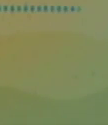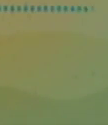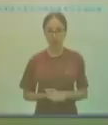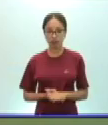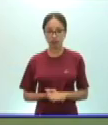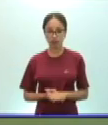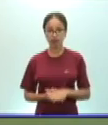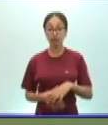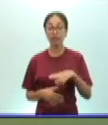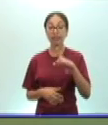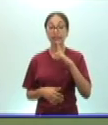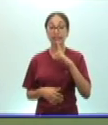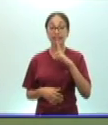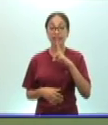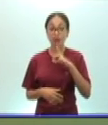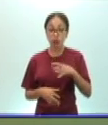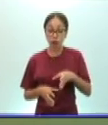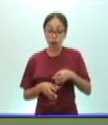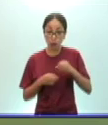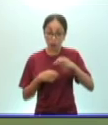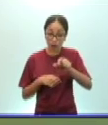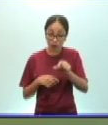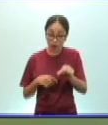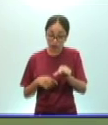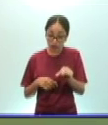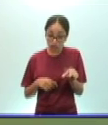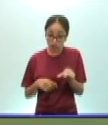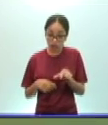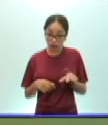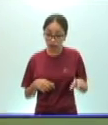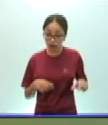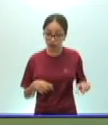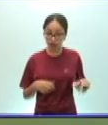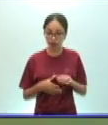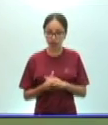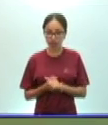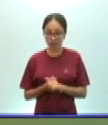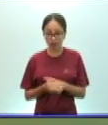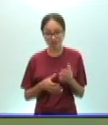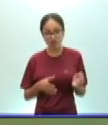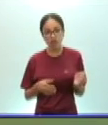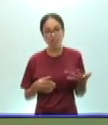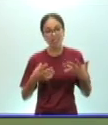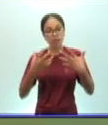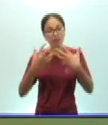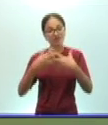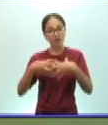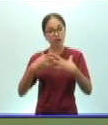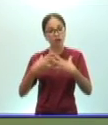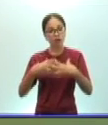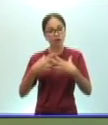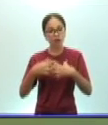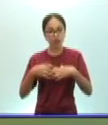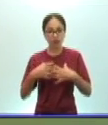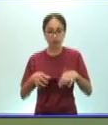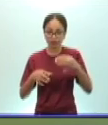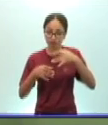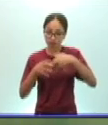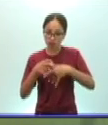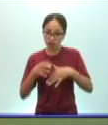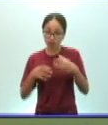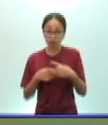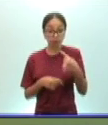El agua que tomamos del río, del lago o de los acuíferos es llevada a la planta potabilizadora. Lo primero que se